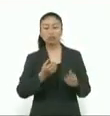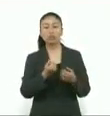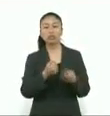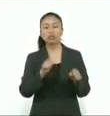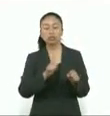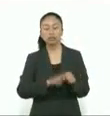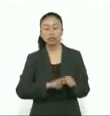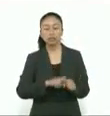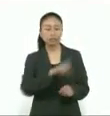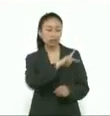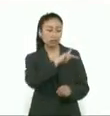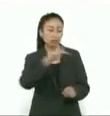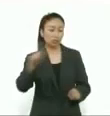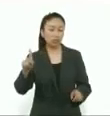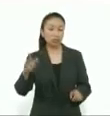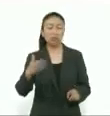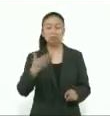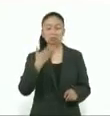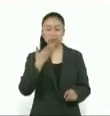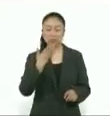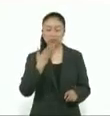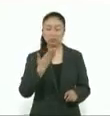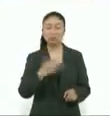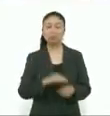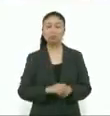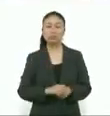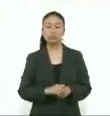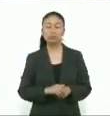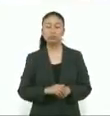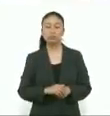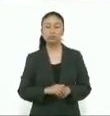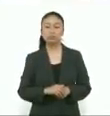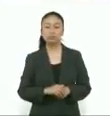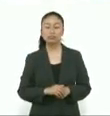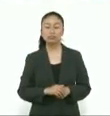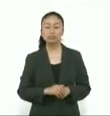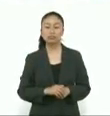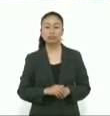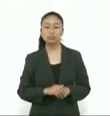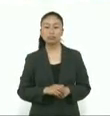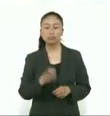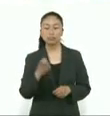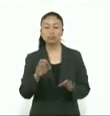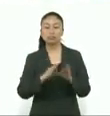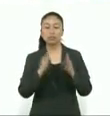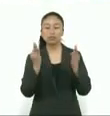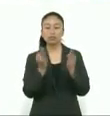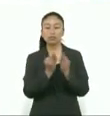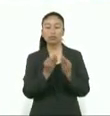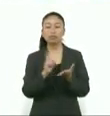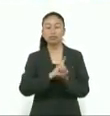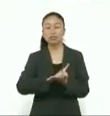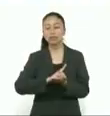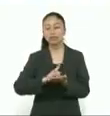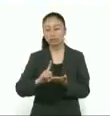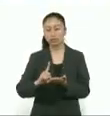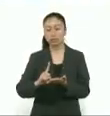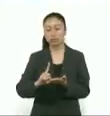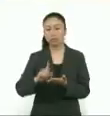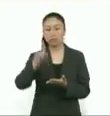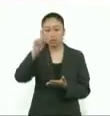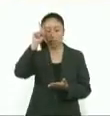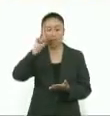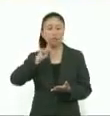y bienestar. Construimos así derechos para las mujeres. Y que